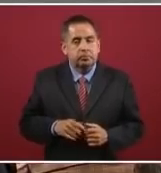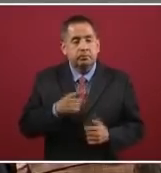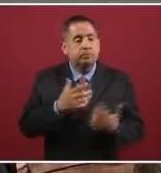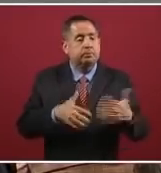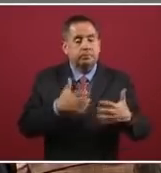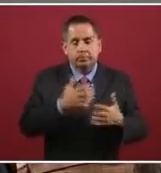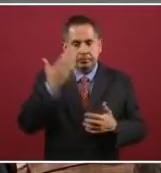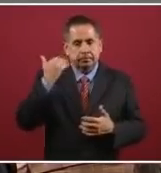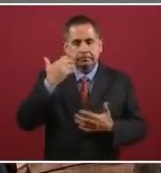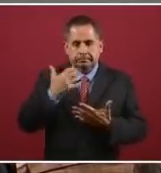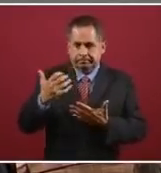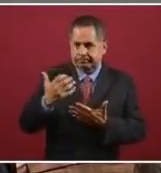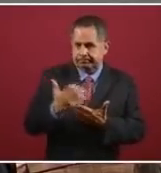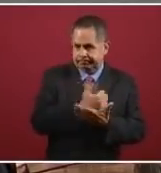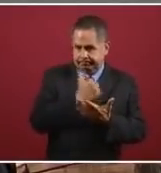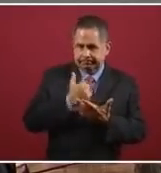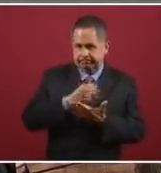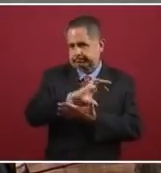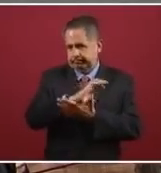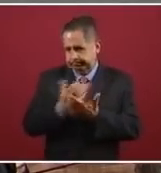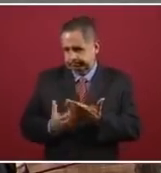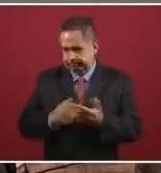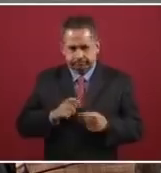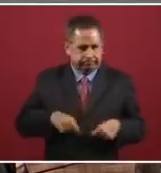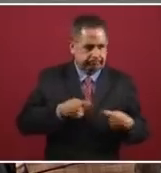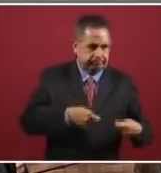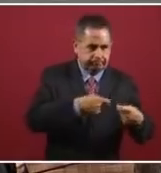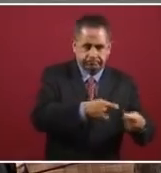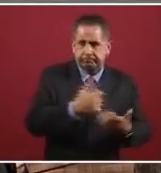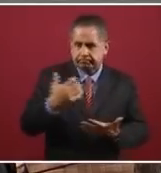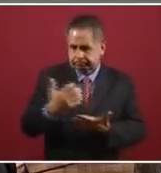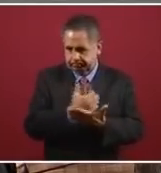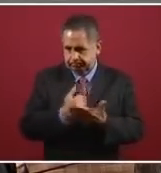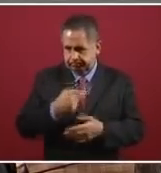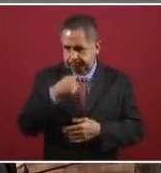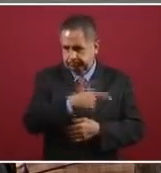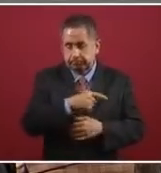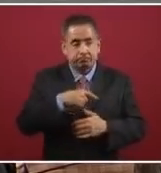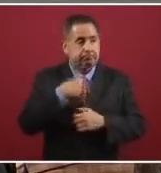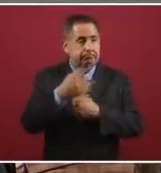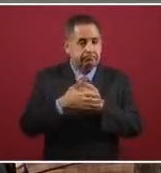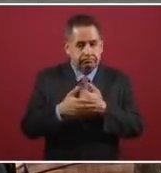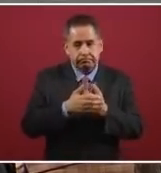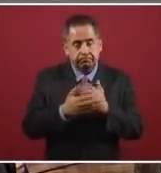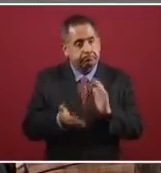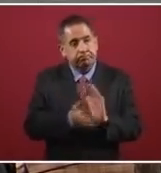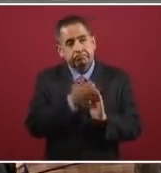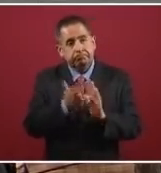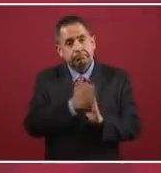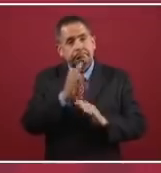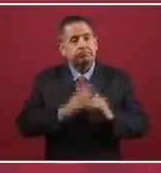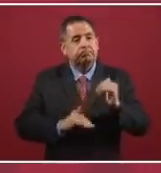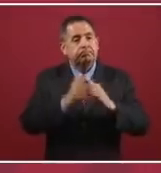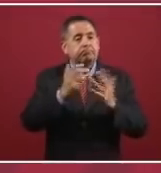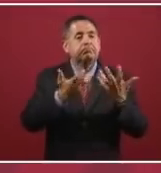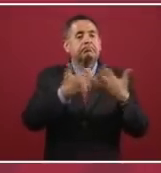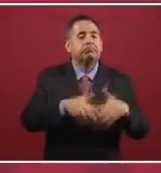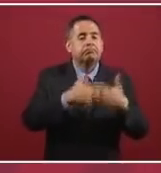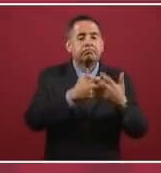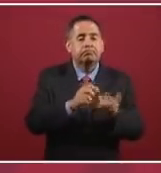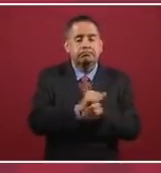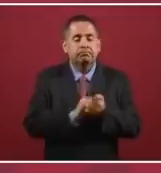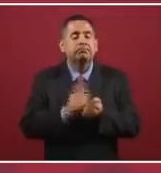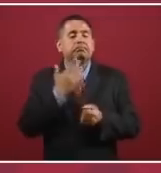ganaron las licitaciones para construir la refinería de Dos